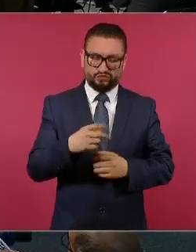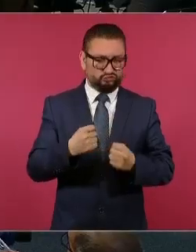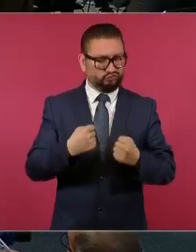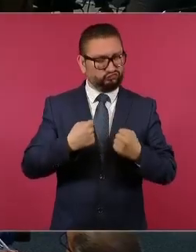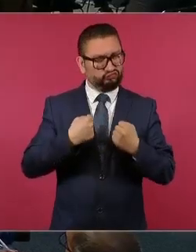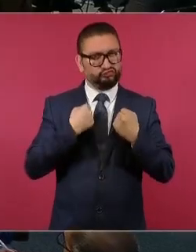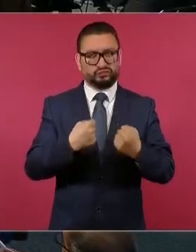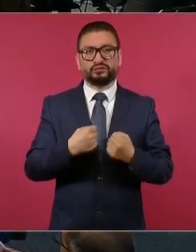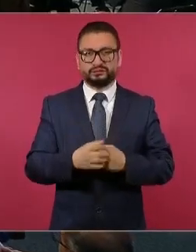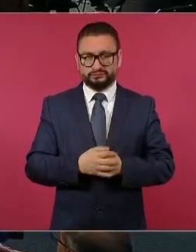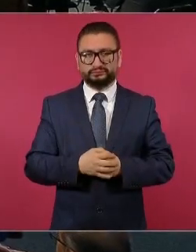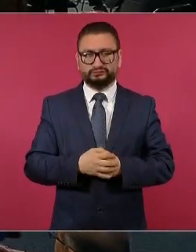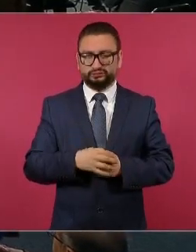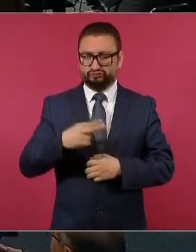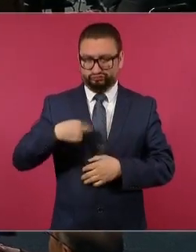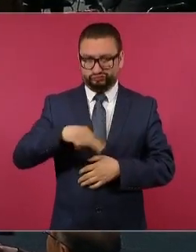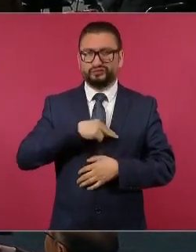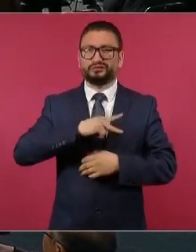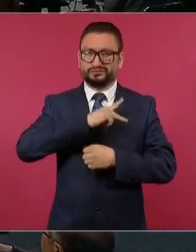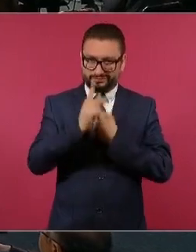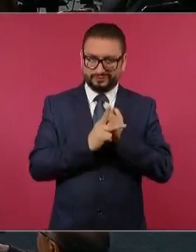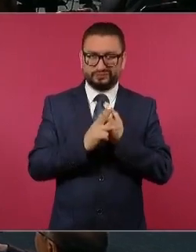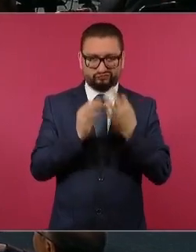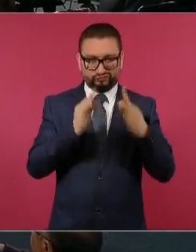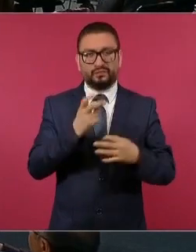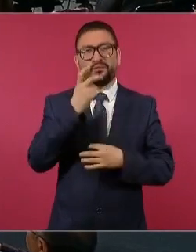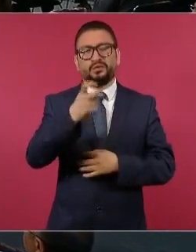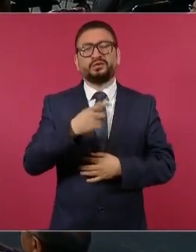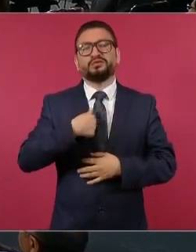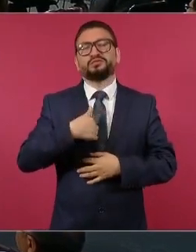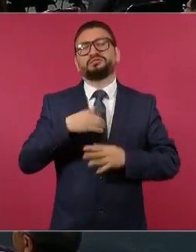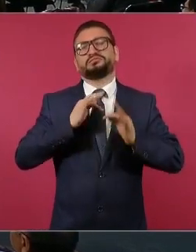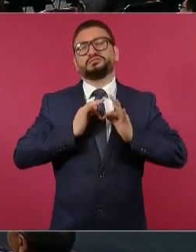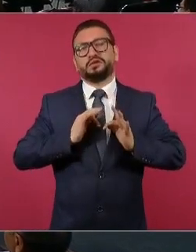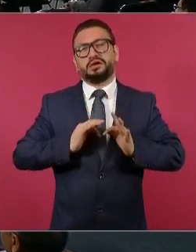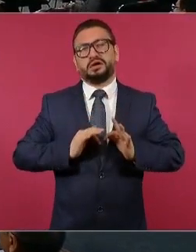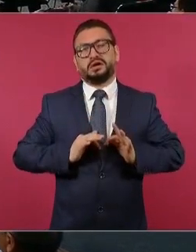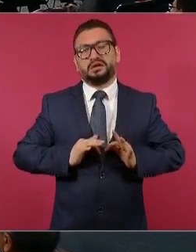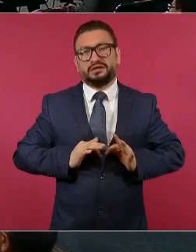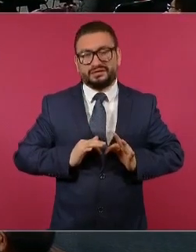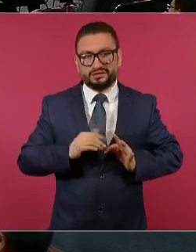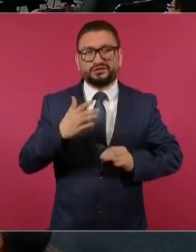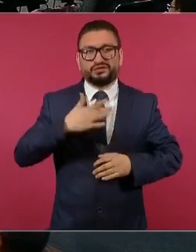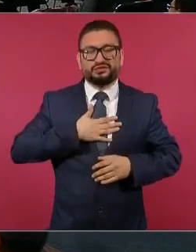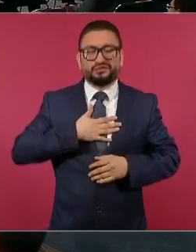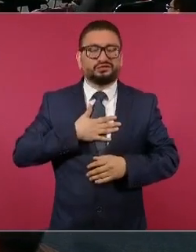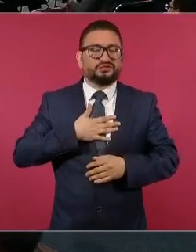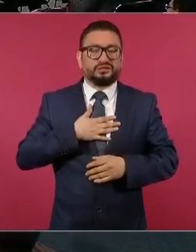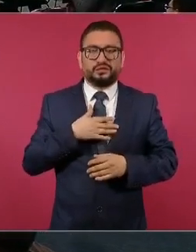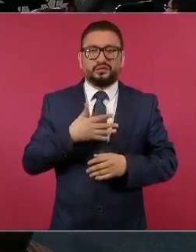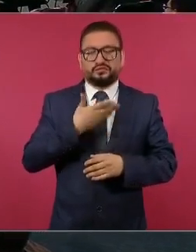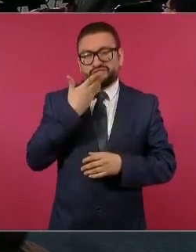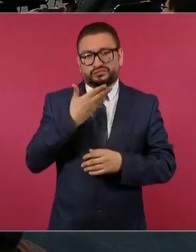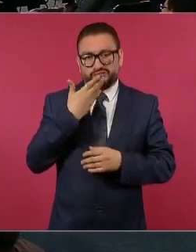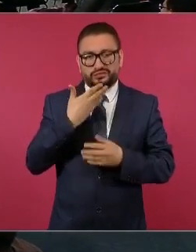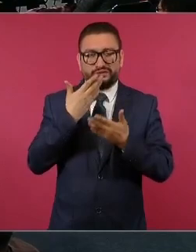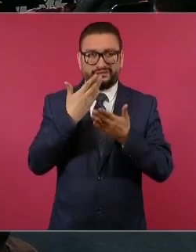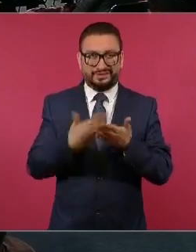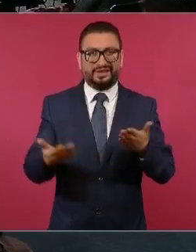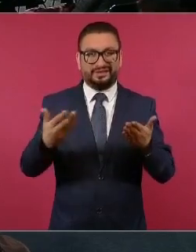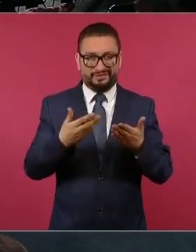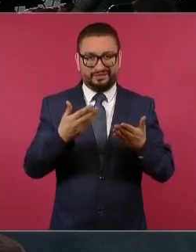nuestro país. Si por eso voy a estar muy tranquilo y me voy a apasionar como me apasiono ahora